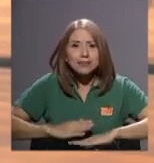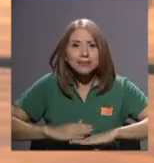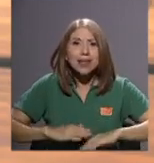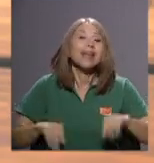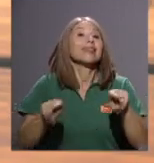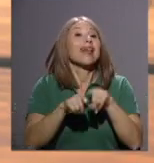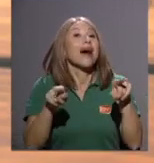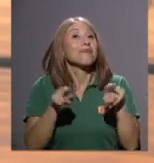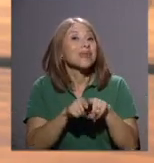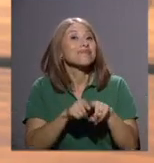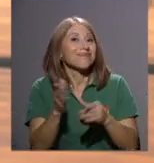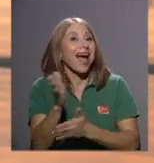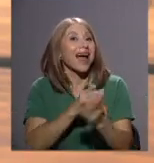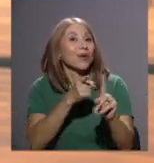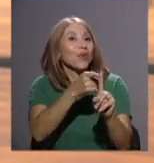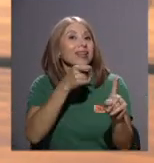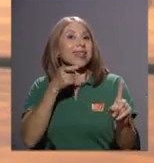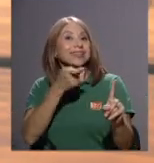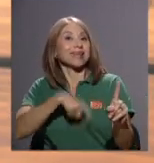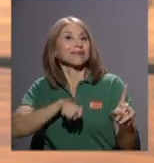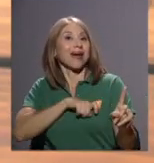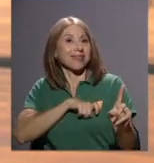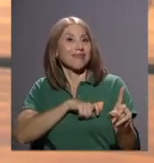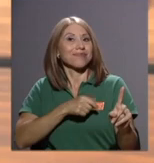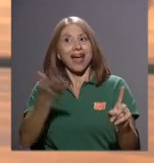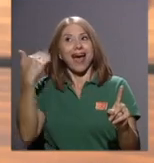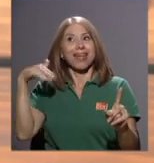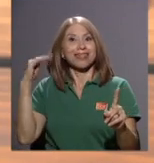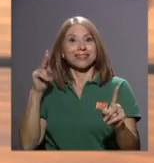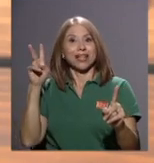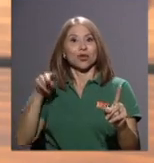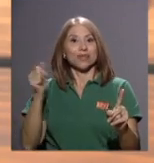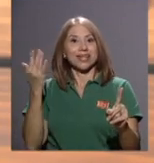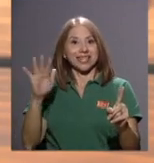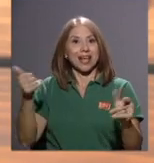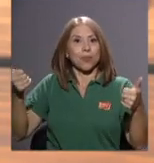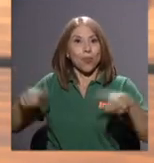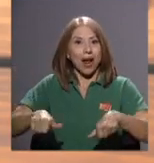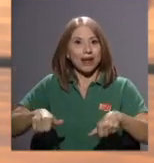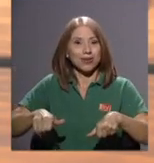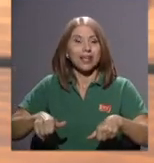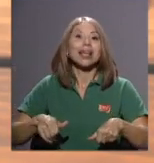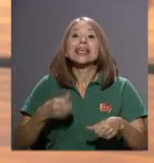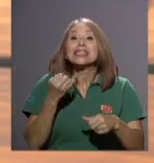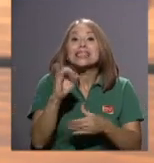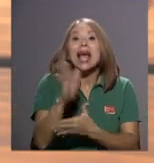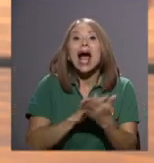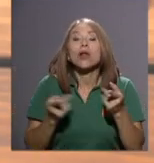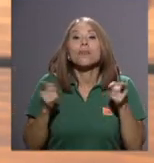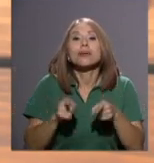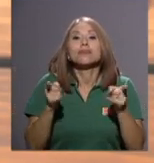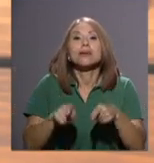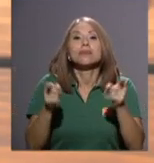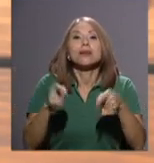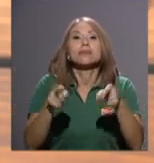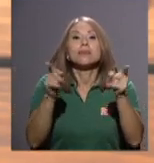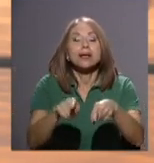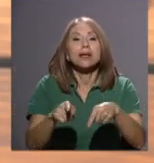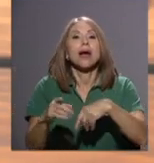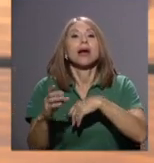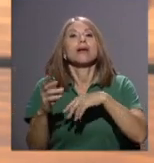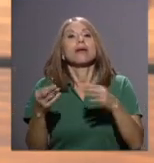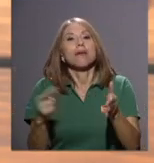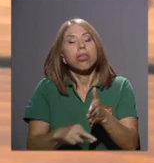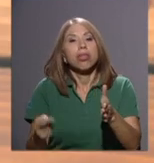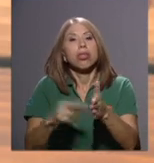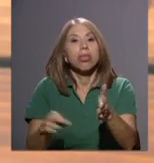Código Español, que ellos lo aprobaron en el acoso cibernético en el año 2015, y es que sea de forma reiterada e insistente, de tal forma para